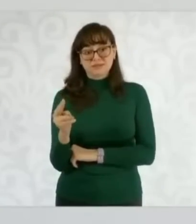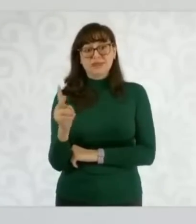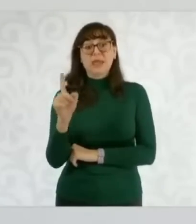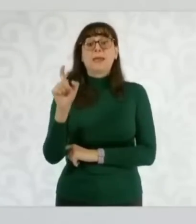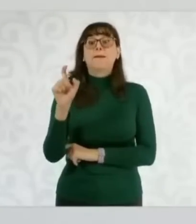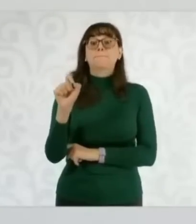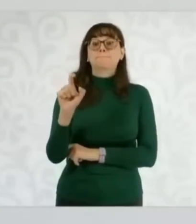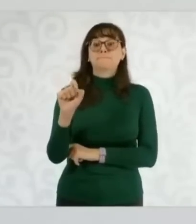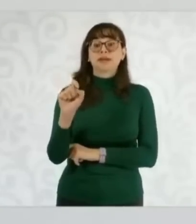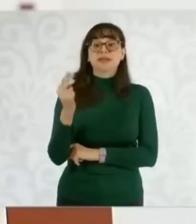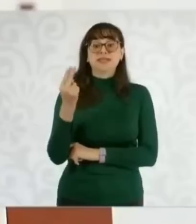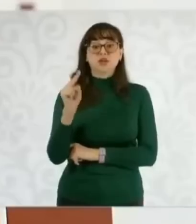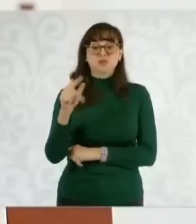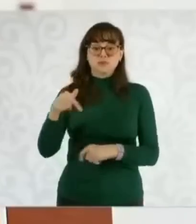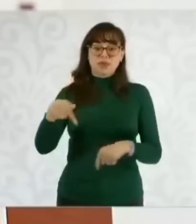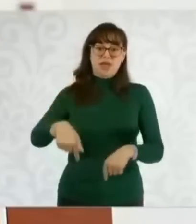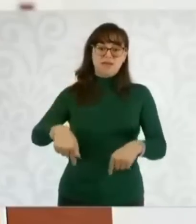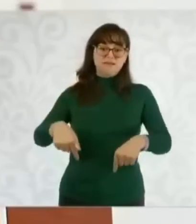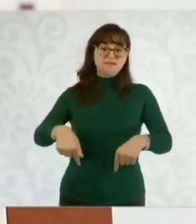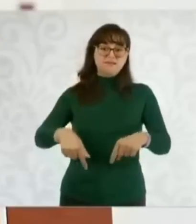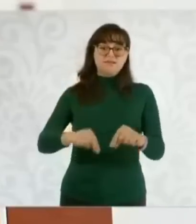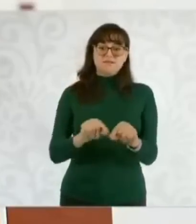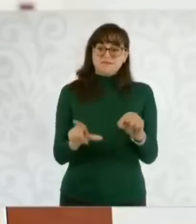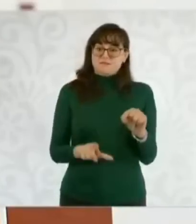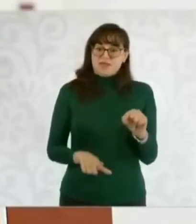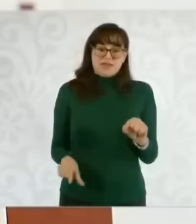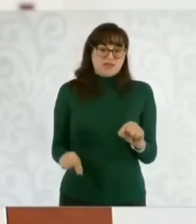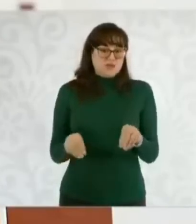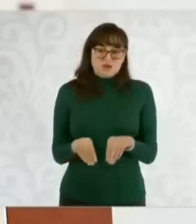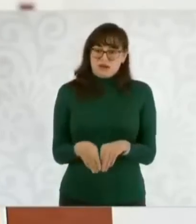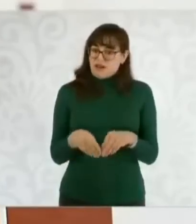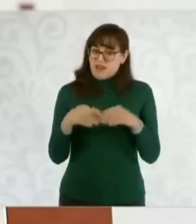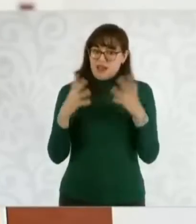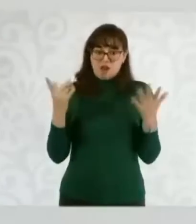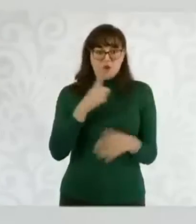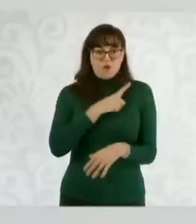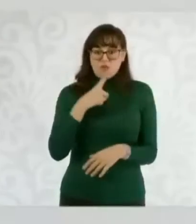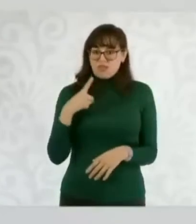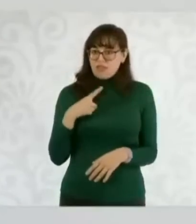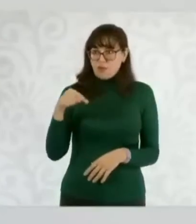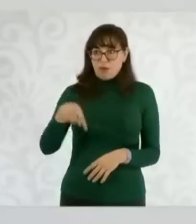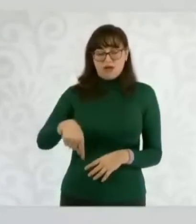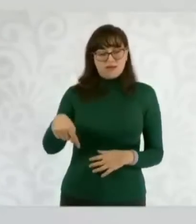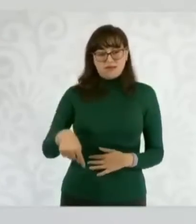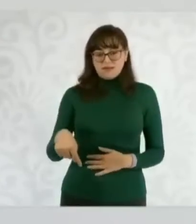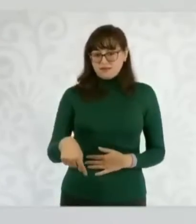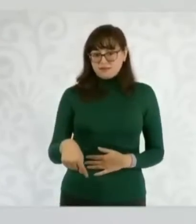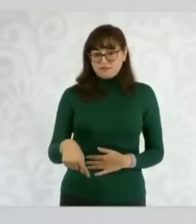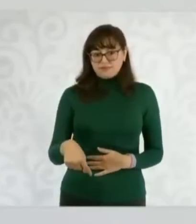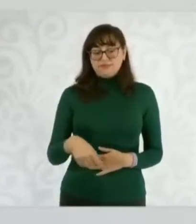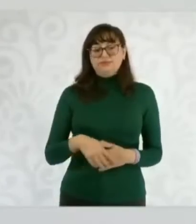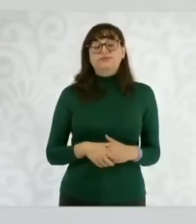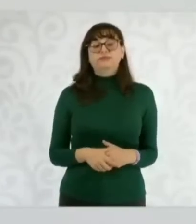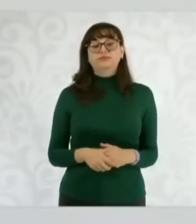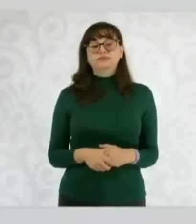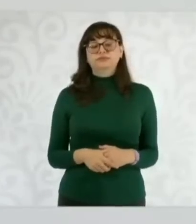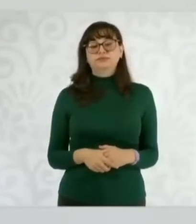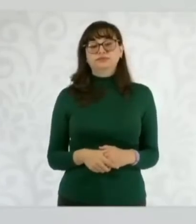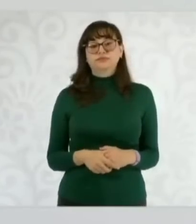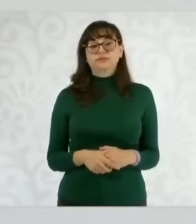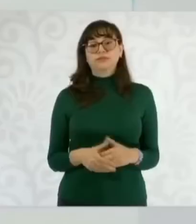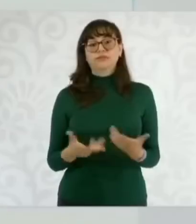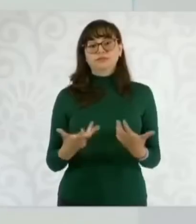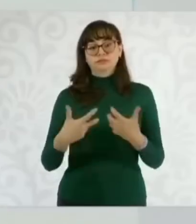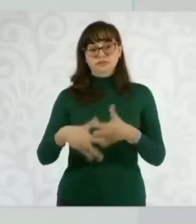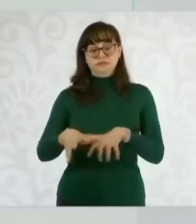noviembre, por obvias razones, tengo que estar en México, estaría regresando el 19. El 20 estaríamos aquí para